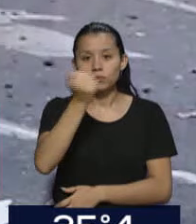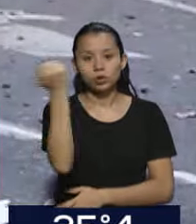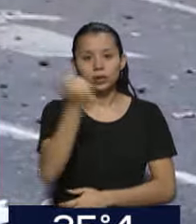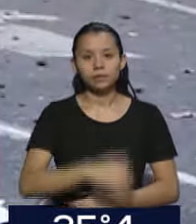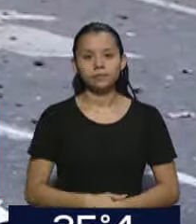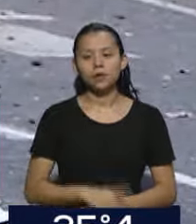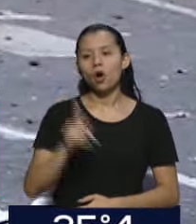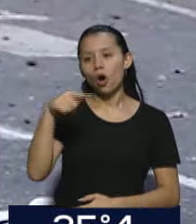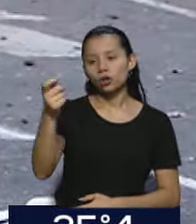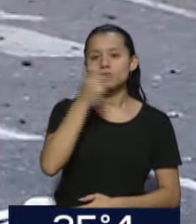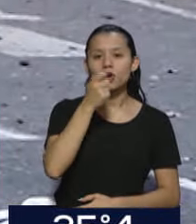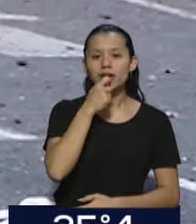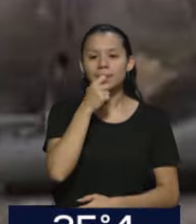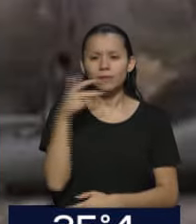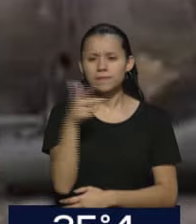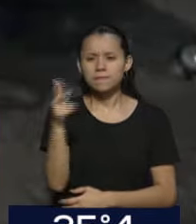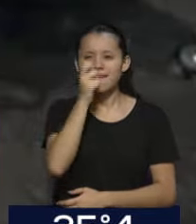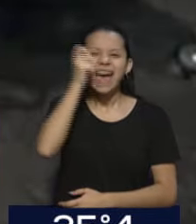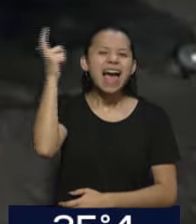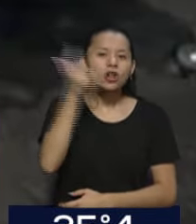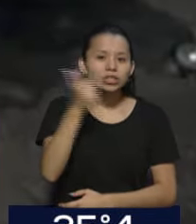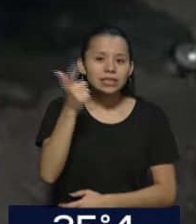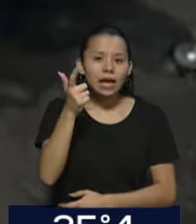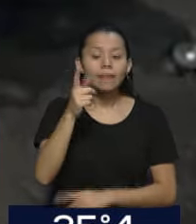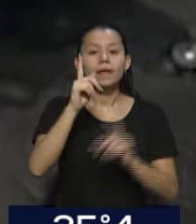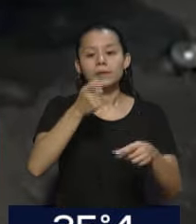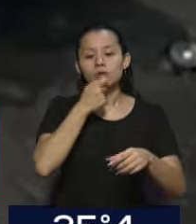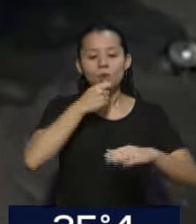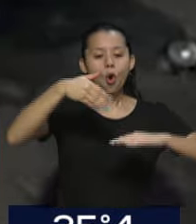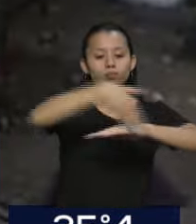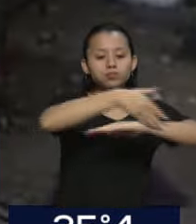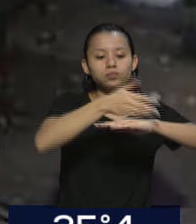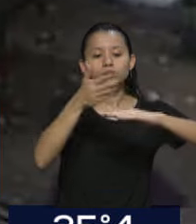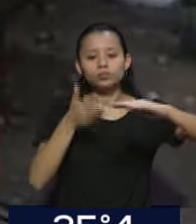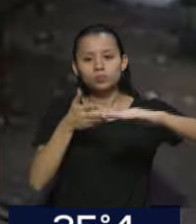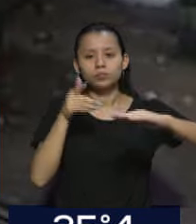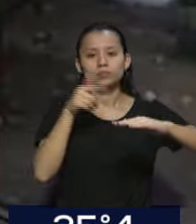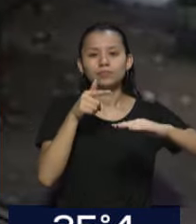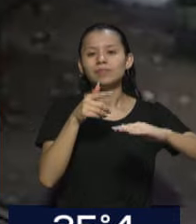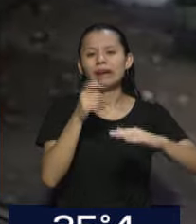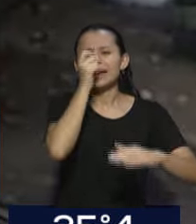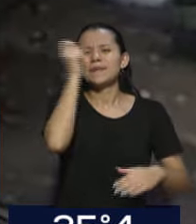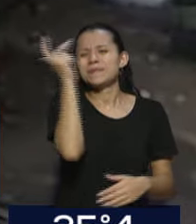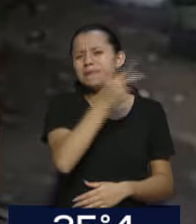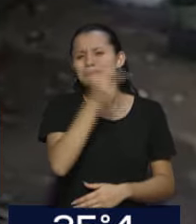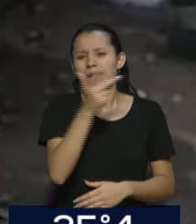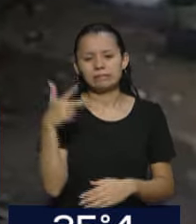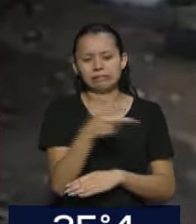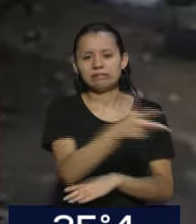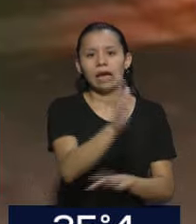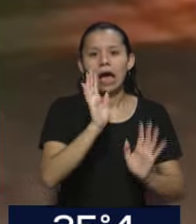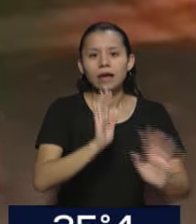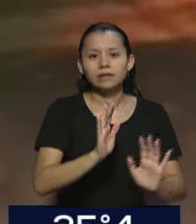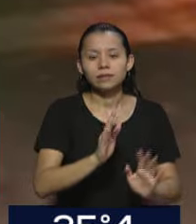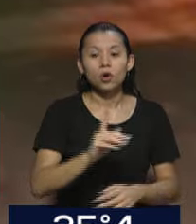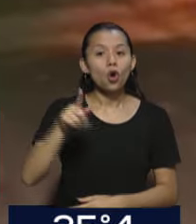velocidad, por ejemplo, la imprudencia en algunas rutas. Hay algo que yo no veo desde hace tiempo, que es